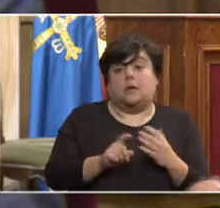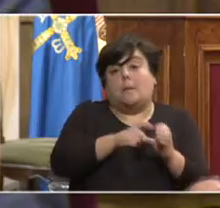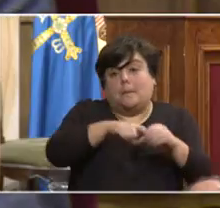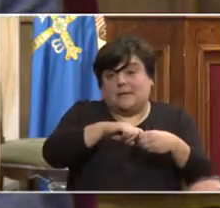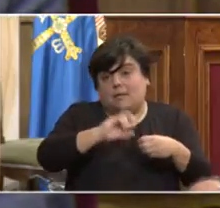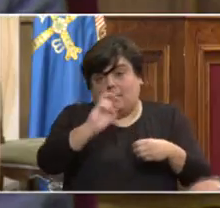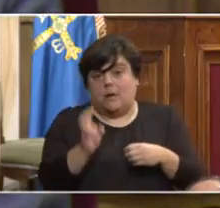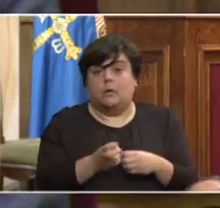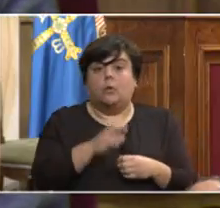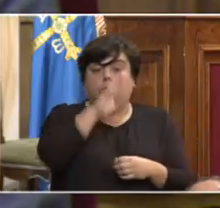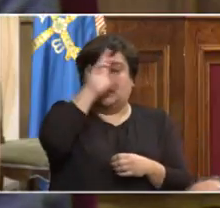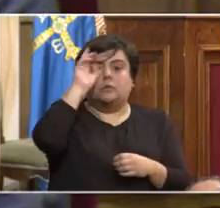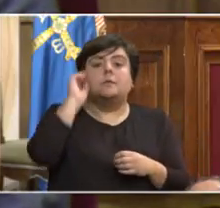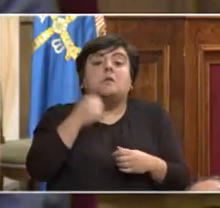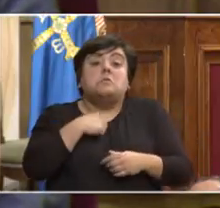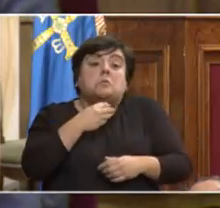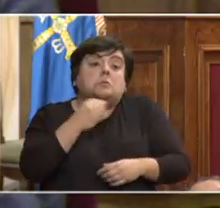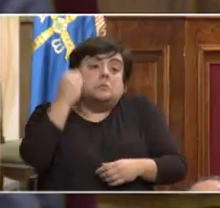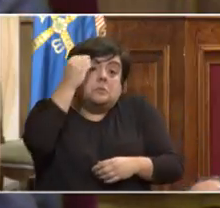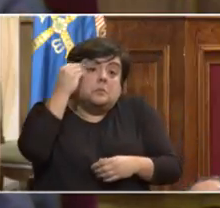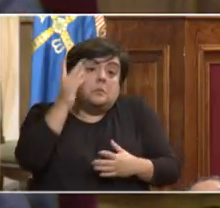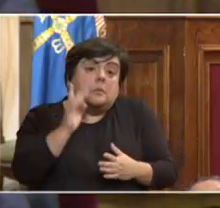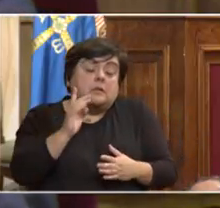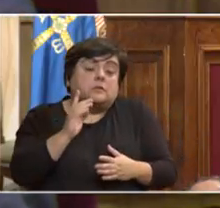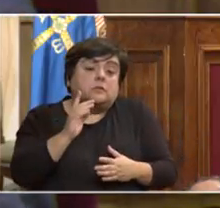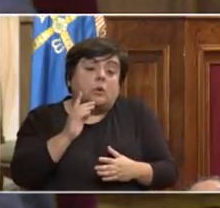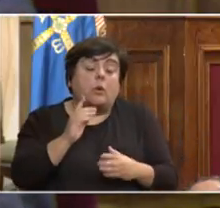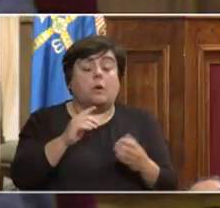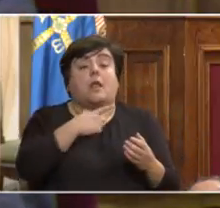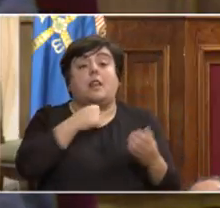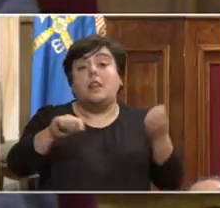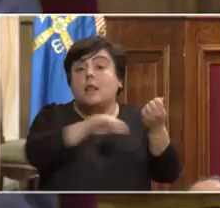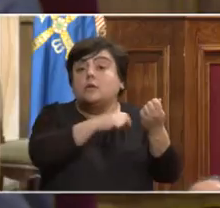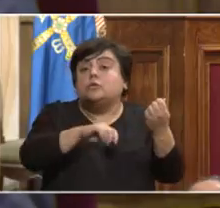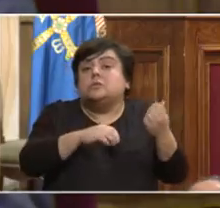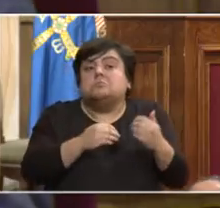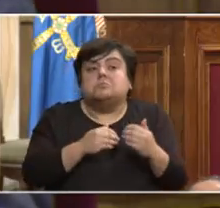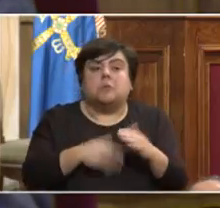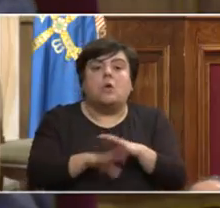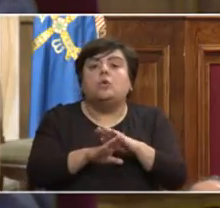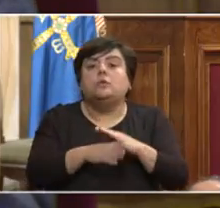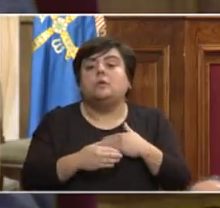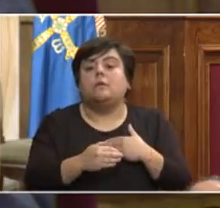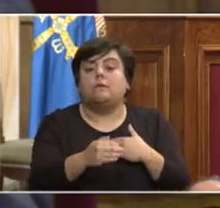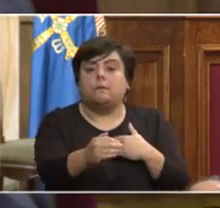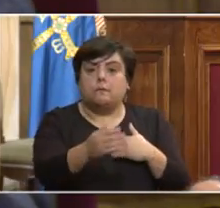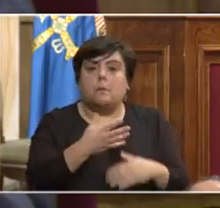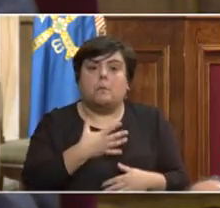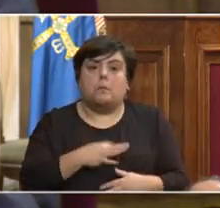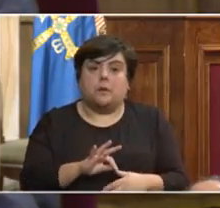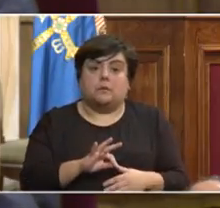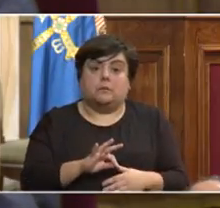integrantes. Yo creo que el Lelutier puede seguir adelante, tal vez sin los